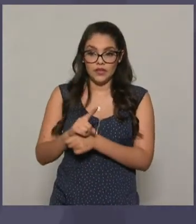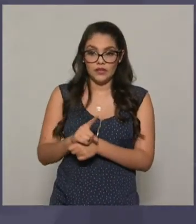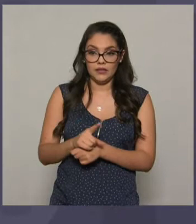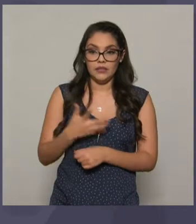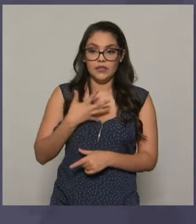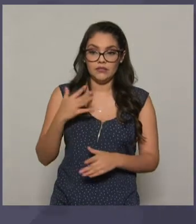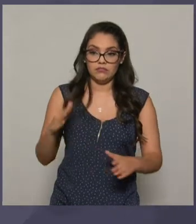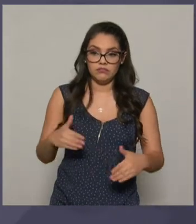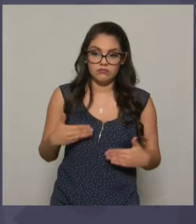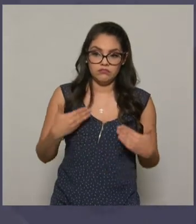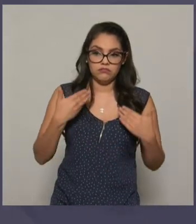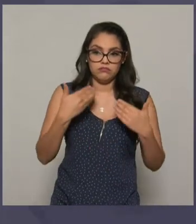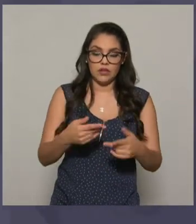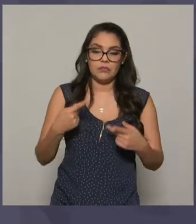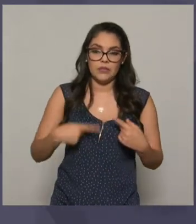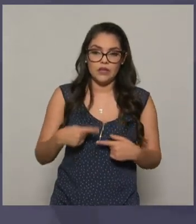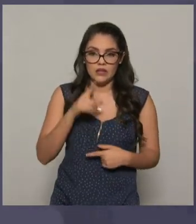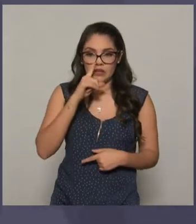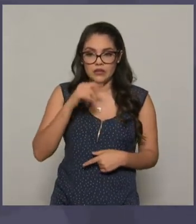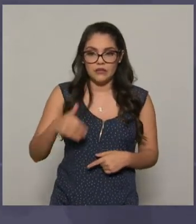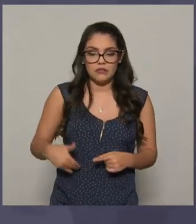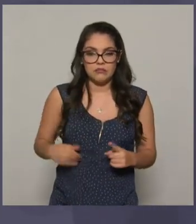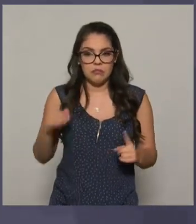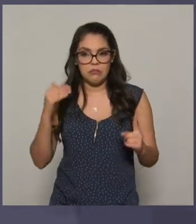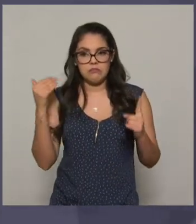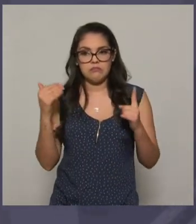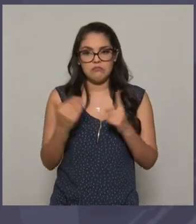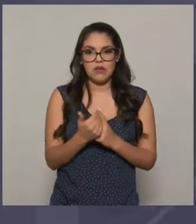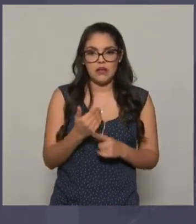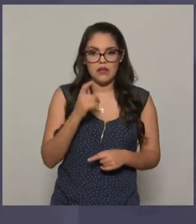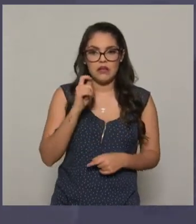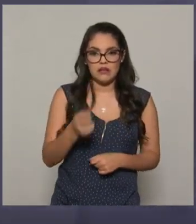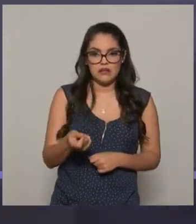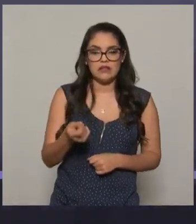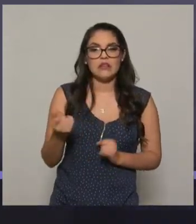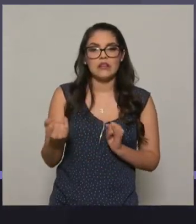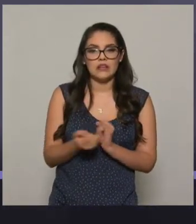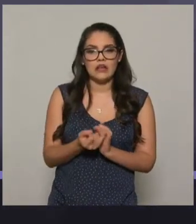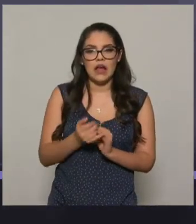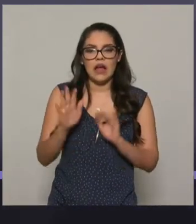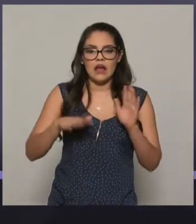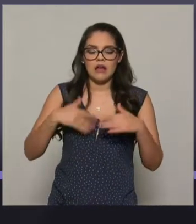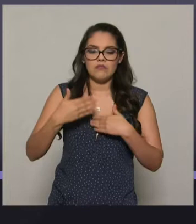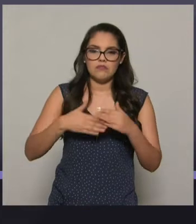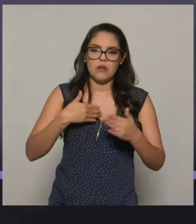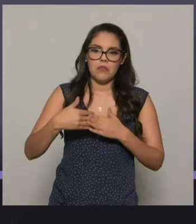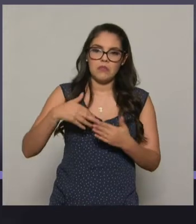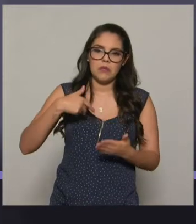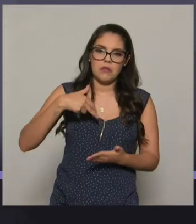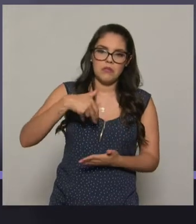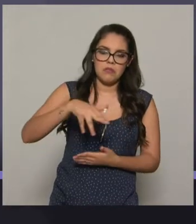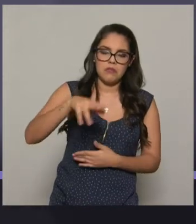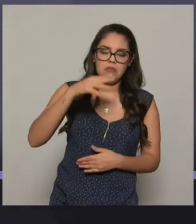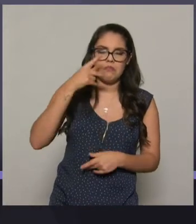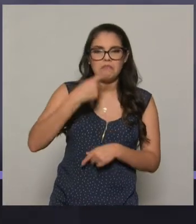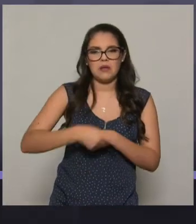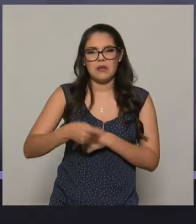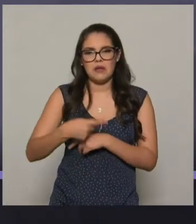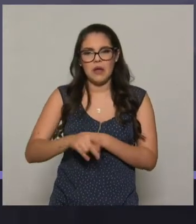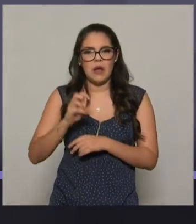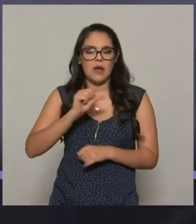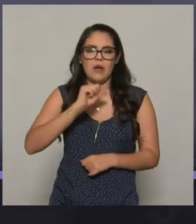que llegan, que son personas con lesiones y atropelladas, ¿no? Que fueron también, cruzaron en uno de estos 10 cruceros peligrosos o en cualquier